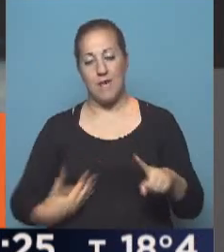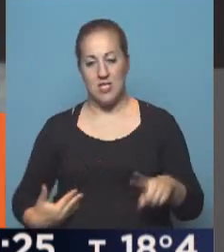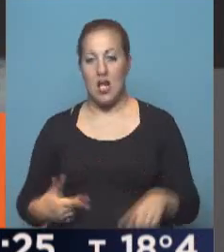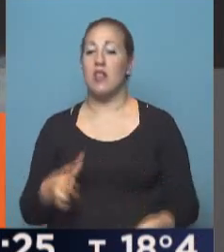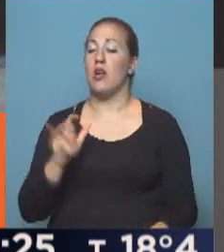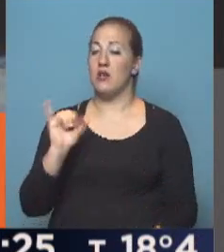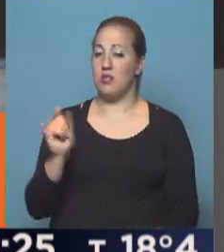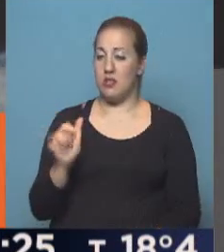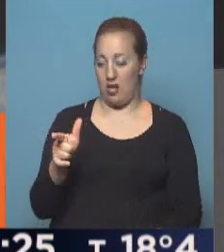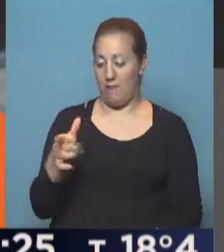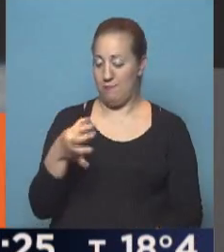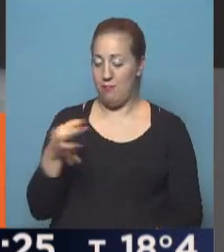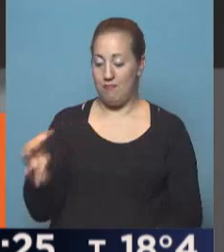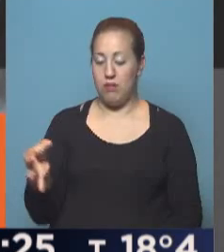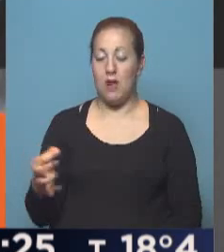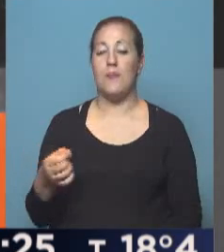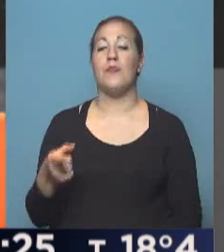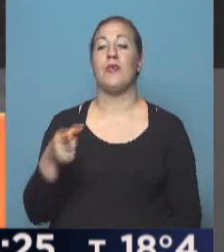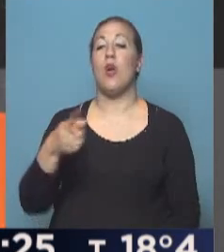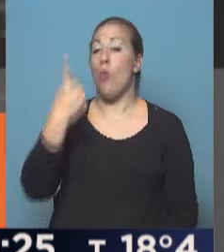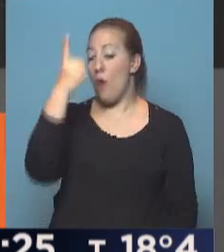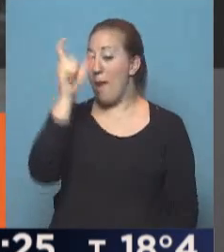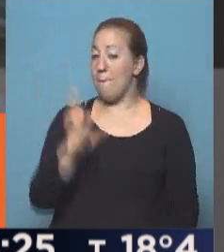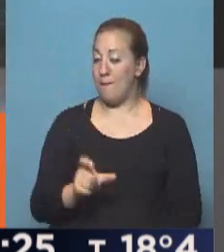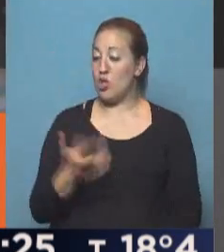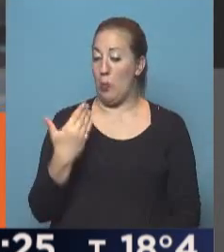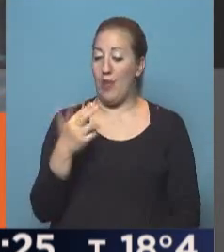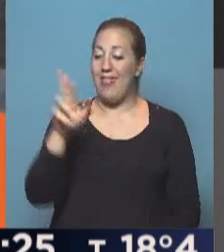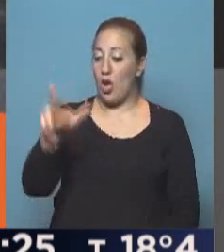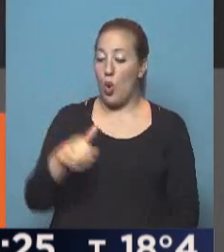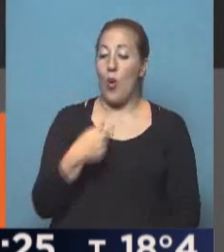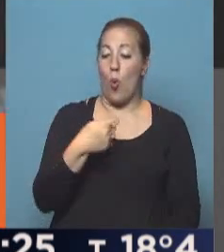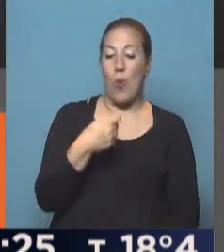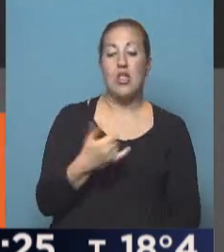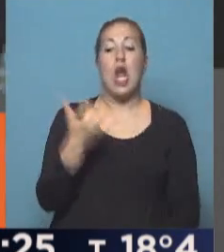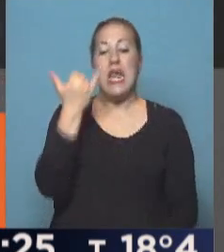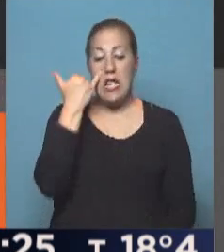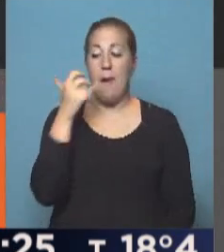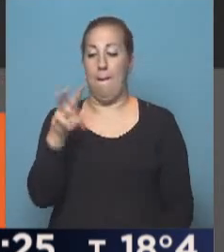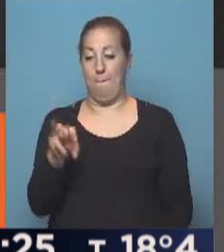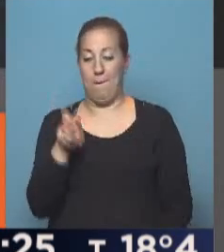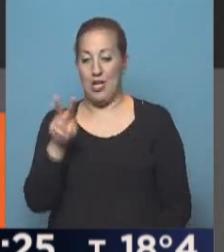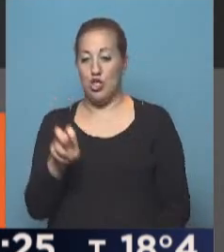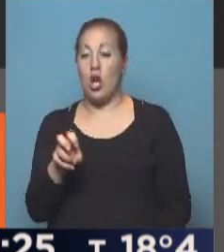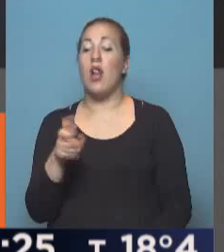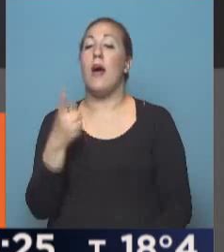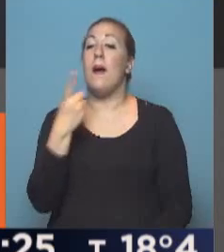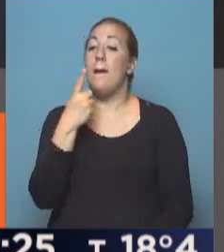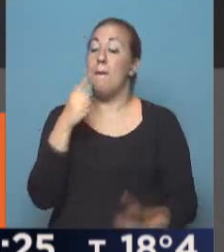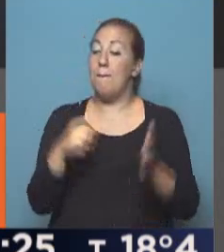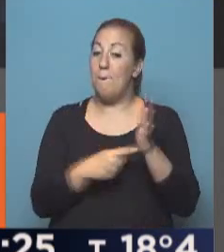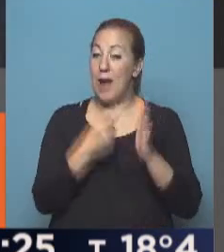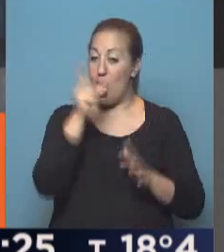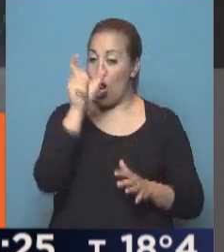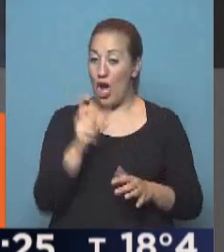correcto de acuerdo al régimen general jubilatorio una persona puede percibir una jubilación y una pensión a su vez pero en el caso de la ex